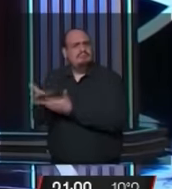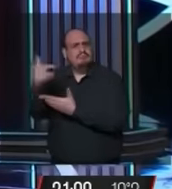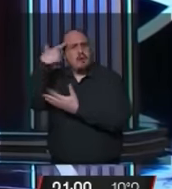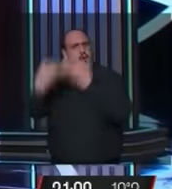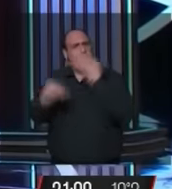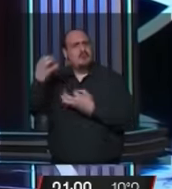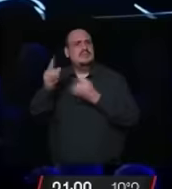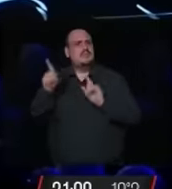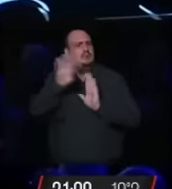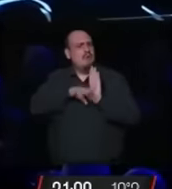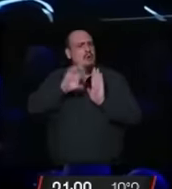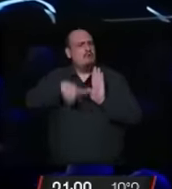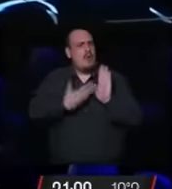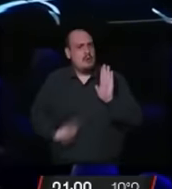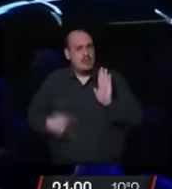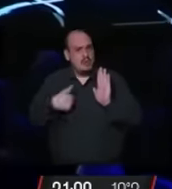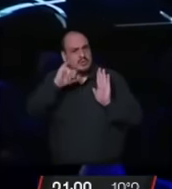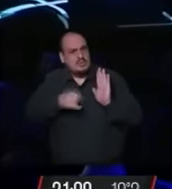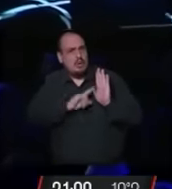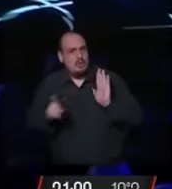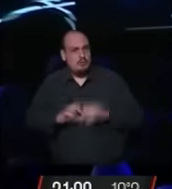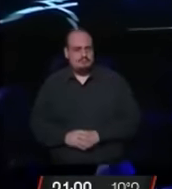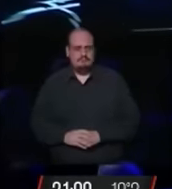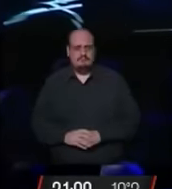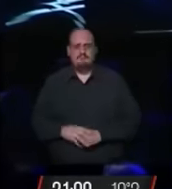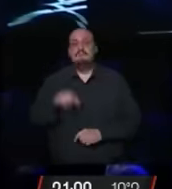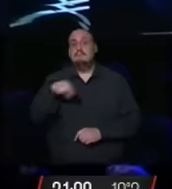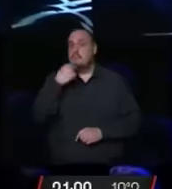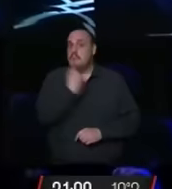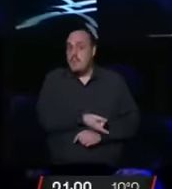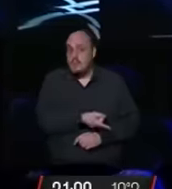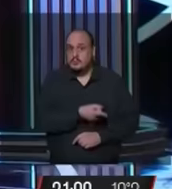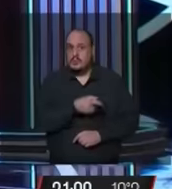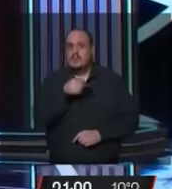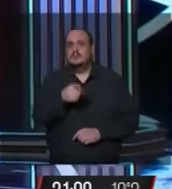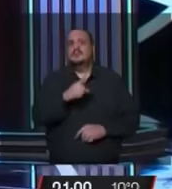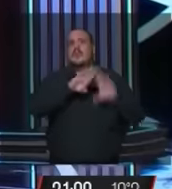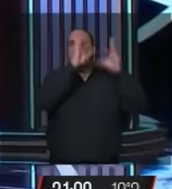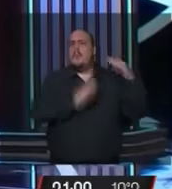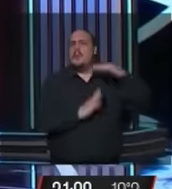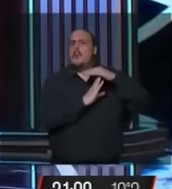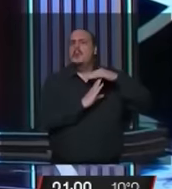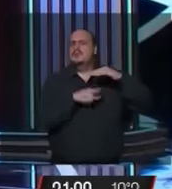tu programa de gobierno? ¿Sí o no? Por sí o por no, ¿vas a eliminar el Banco Central?